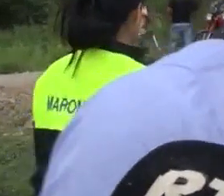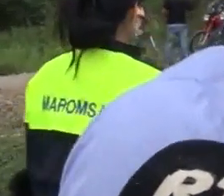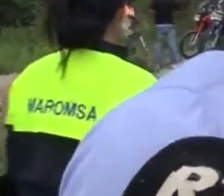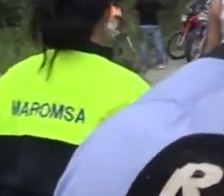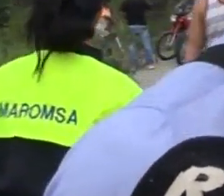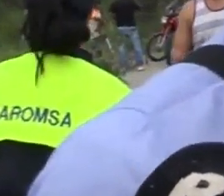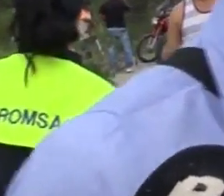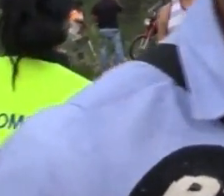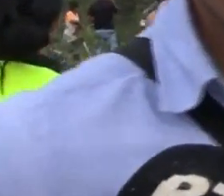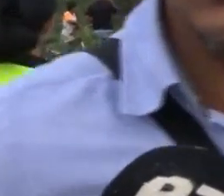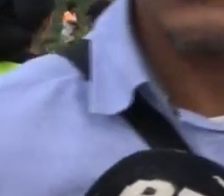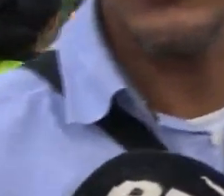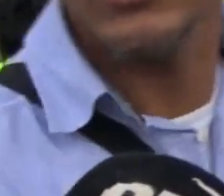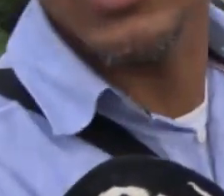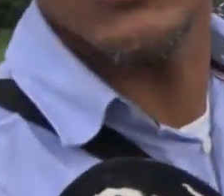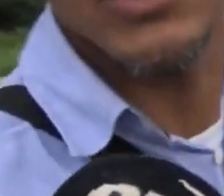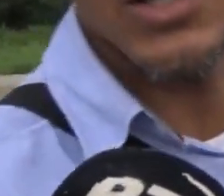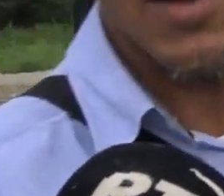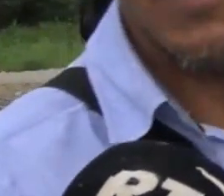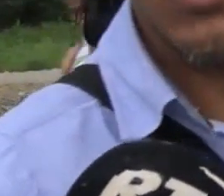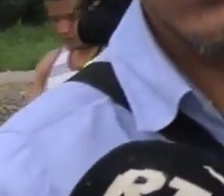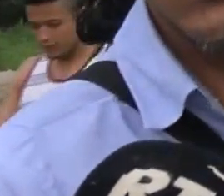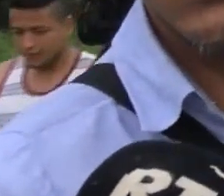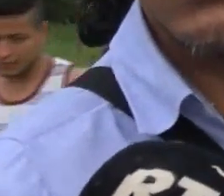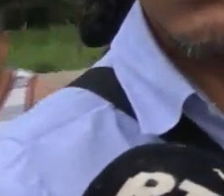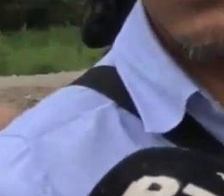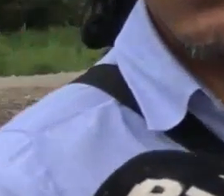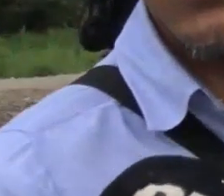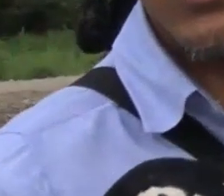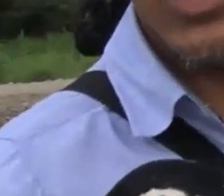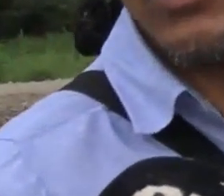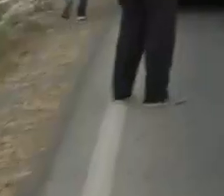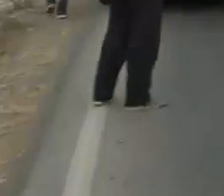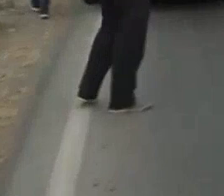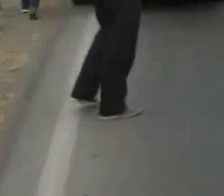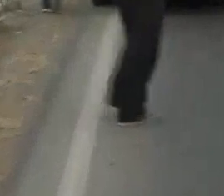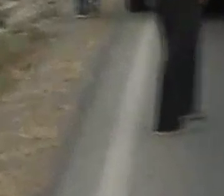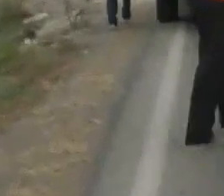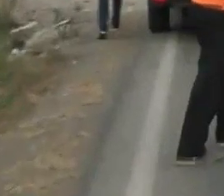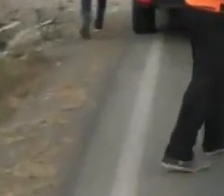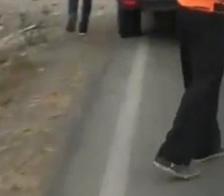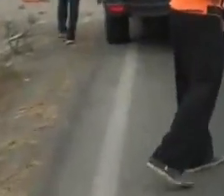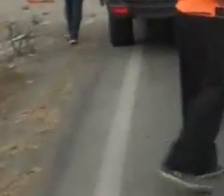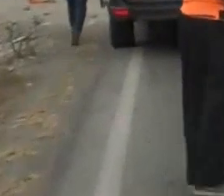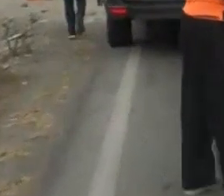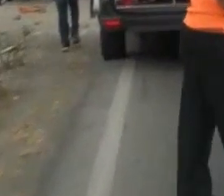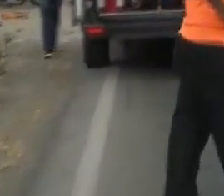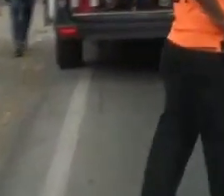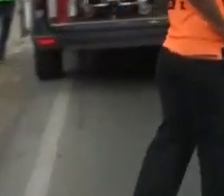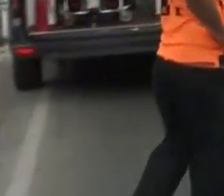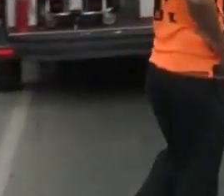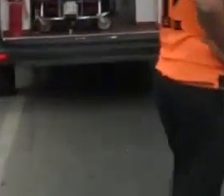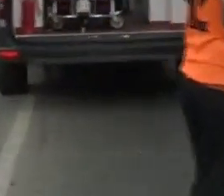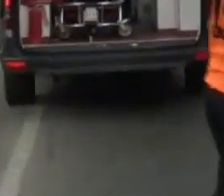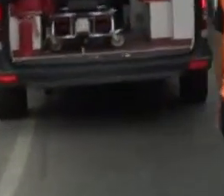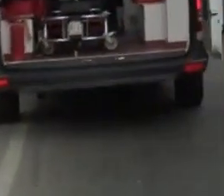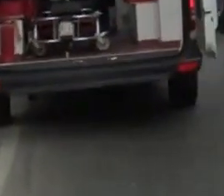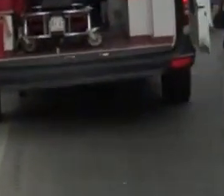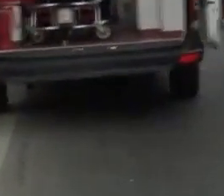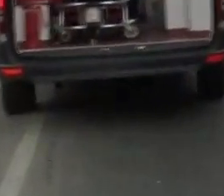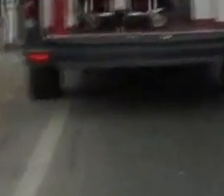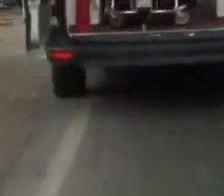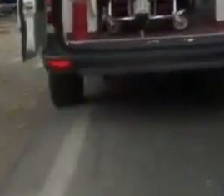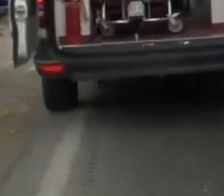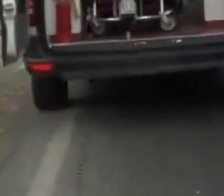se estacionó y el señor se fue contra la buseta, loco, y cayó ahí para atrás y estaba botando sangre por la